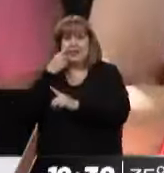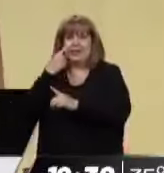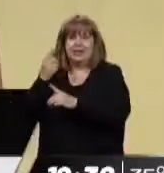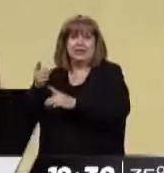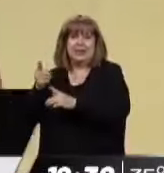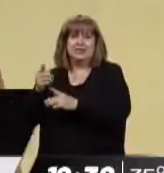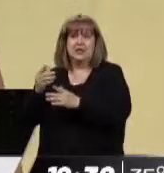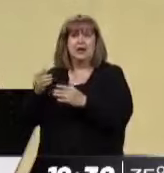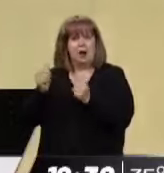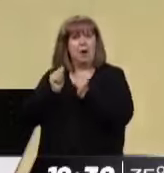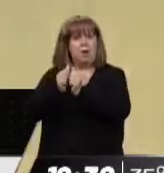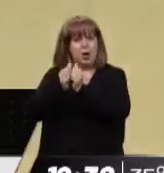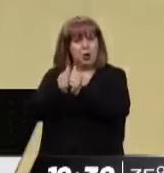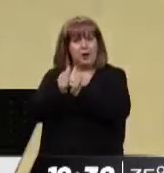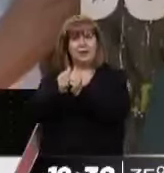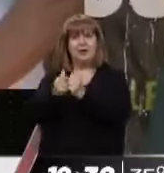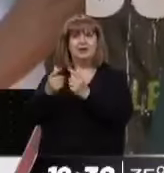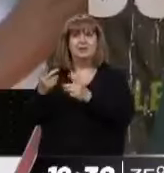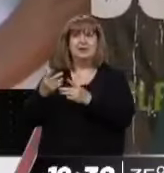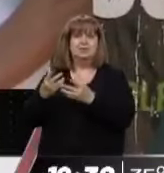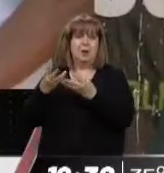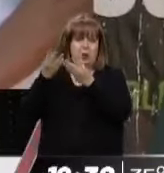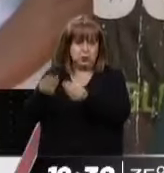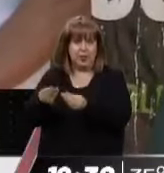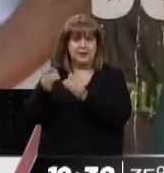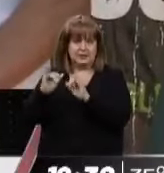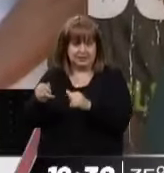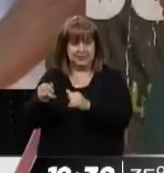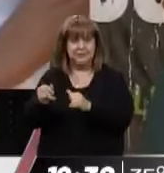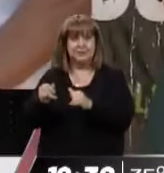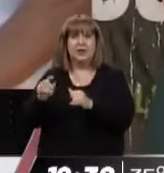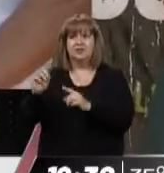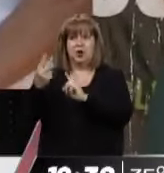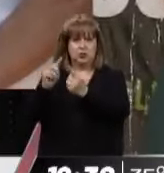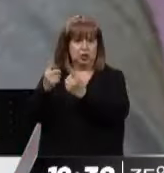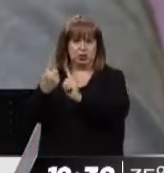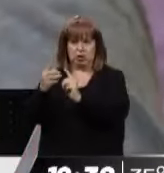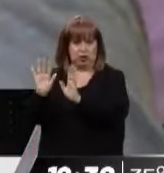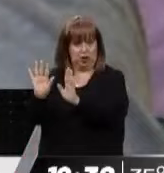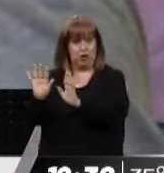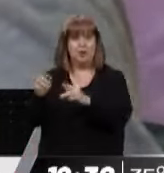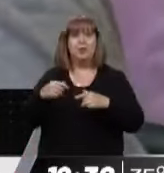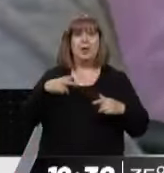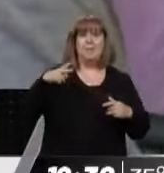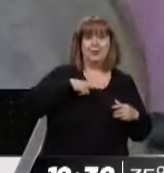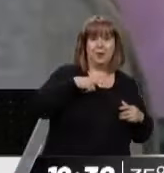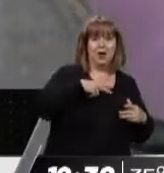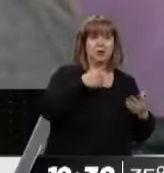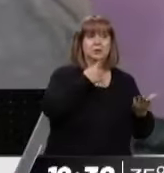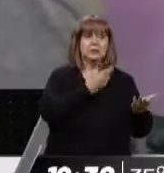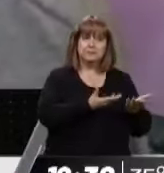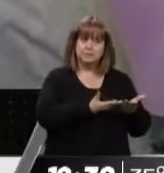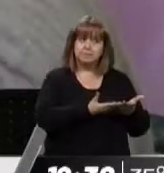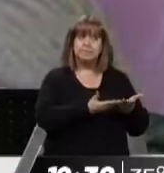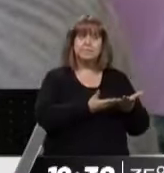este proceso y acercar partes, obviamente, que no sea que ellos por su cuenta estén solo buscando. Los privados en principio estarían en